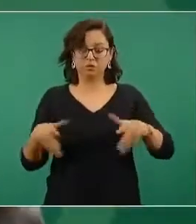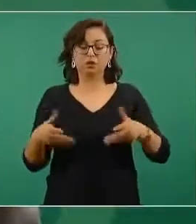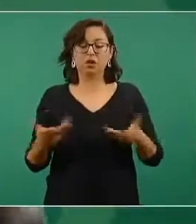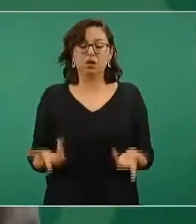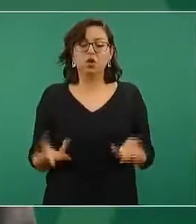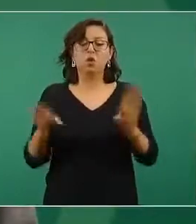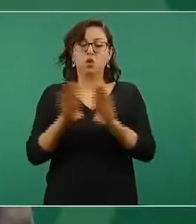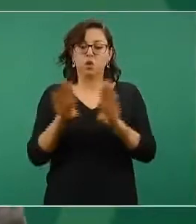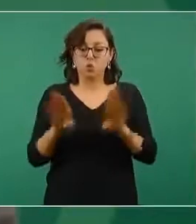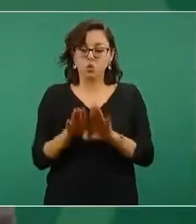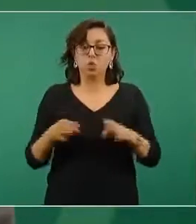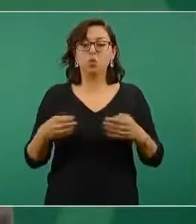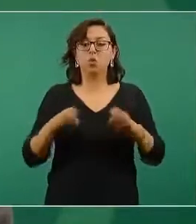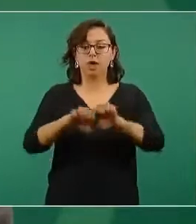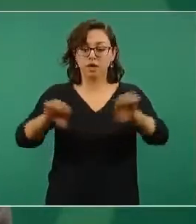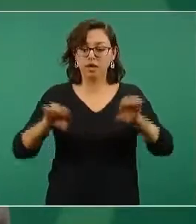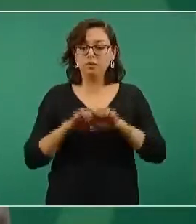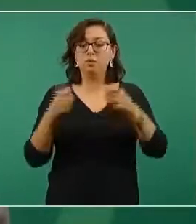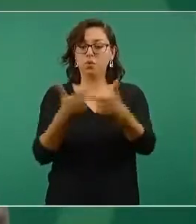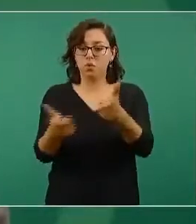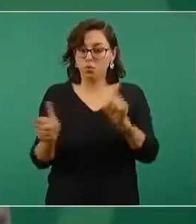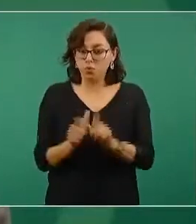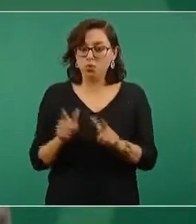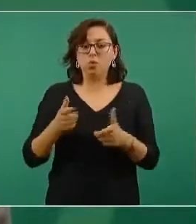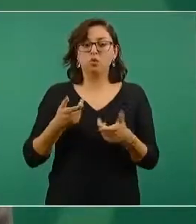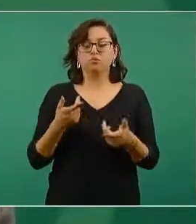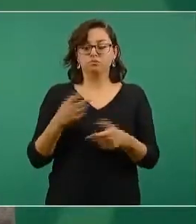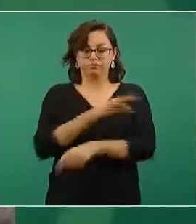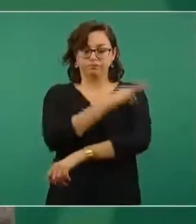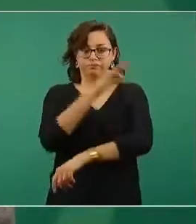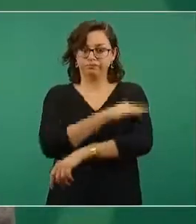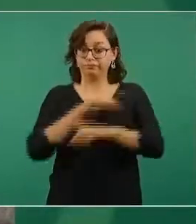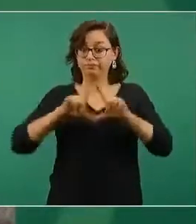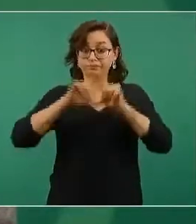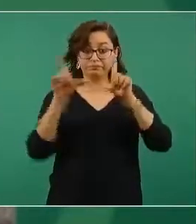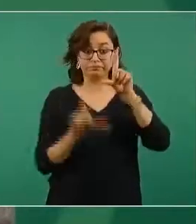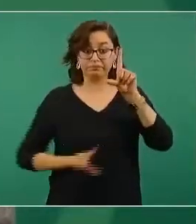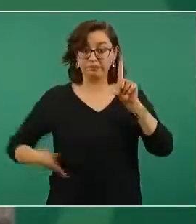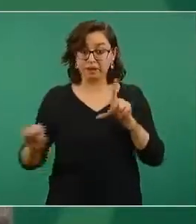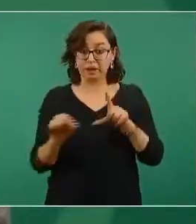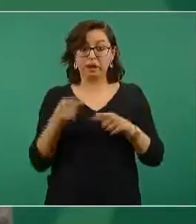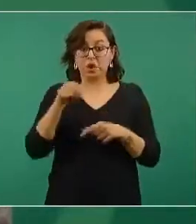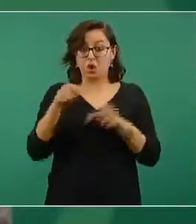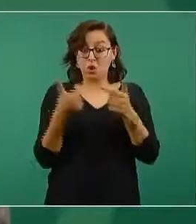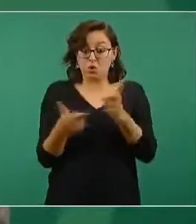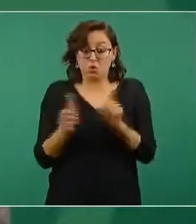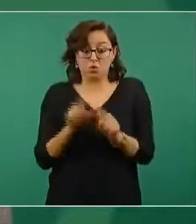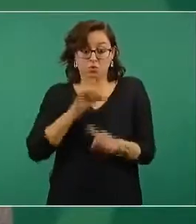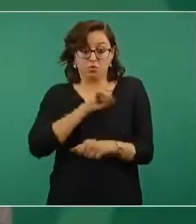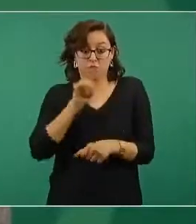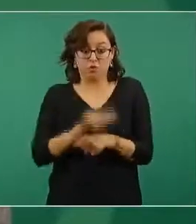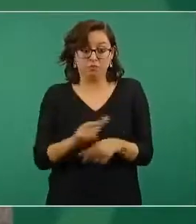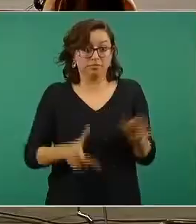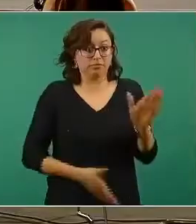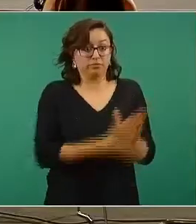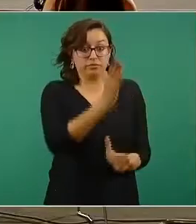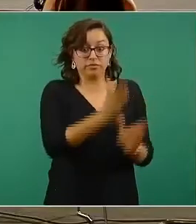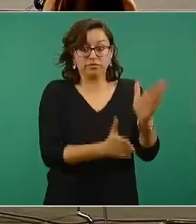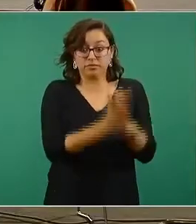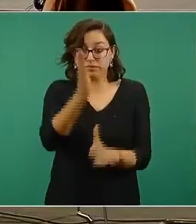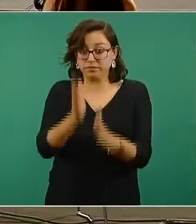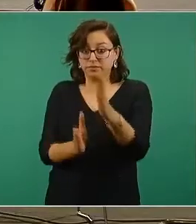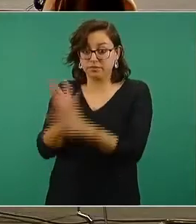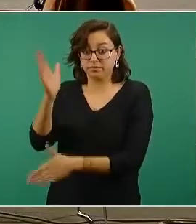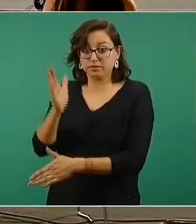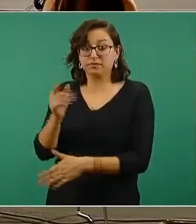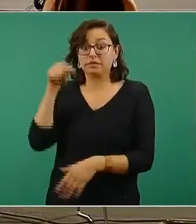la estructura de la estrategia federal y el componente de las brigadas especiales como una acción extraordinaria. Y en